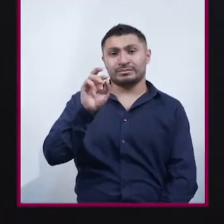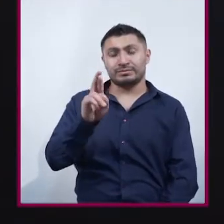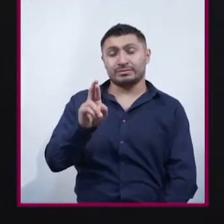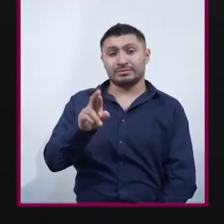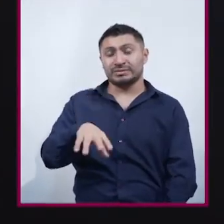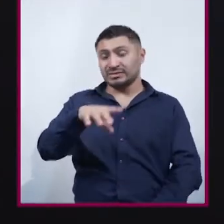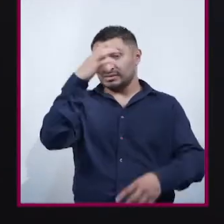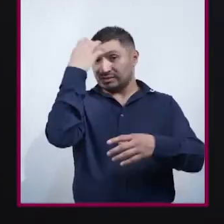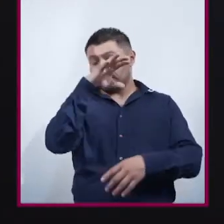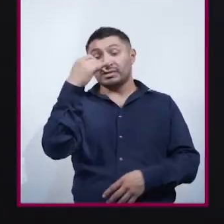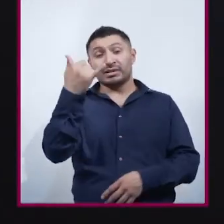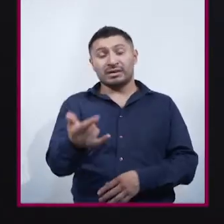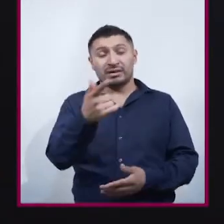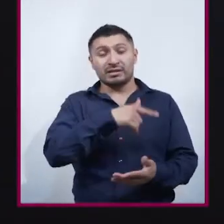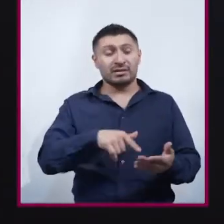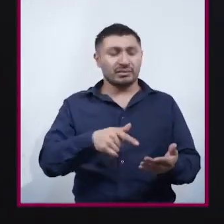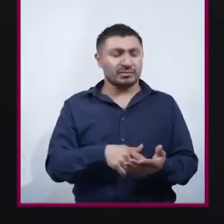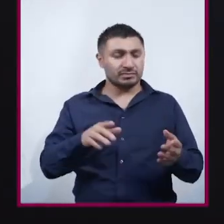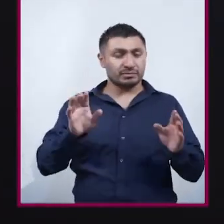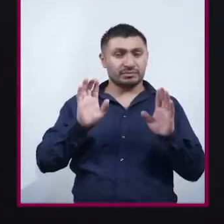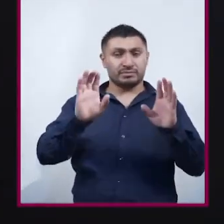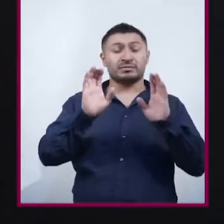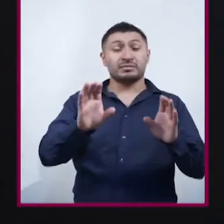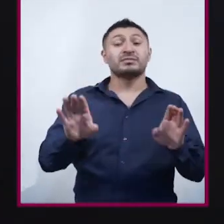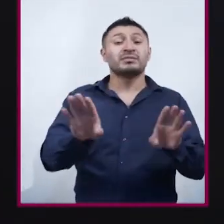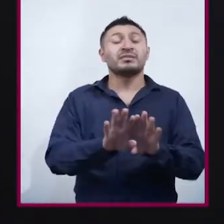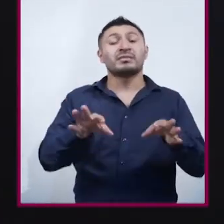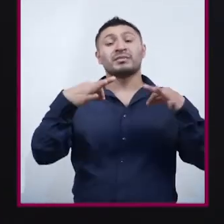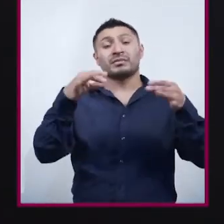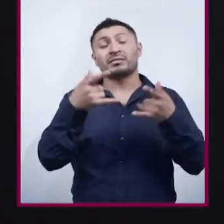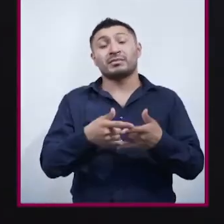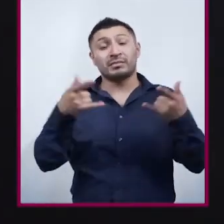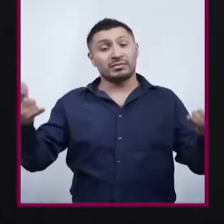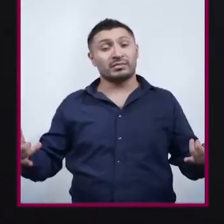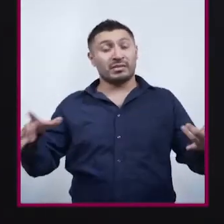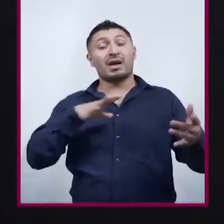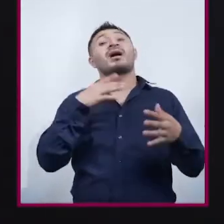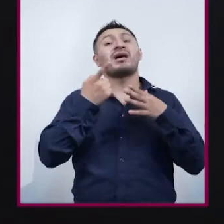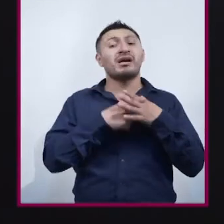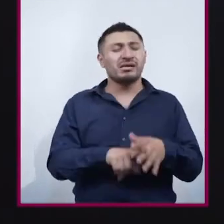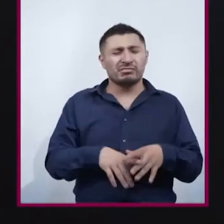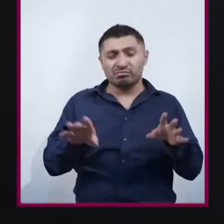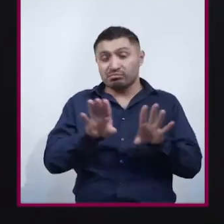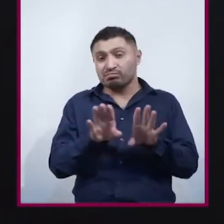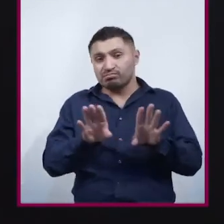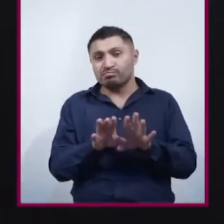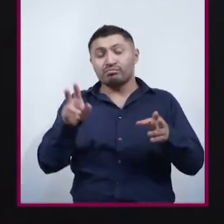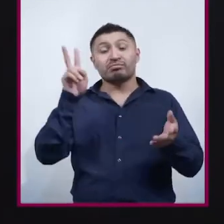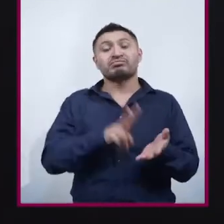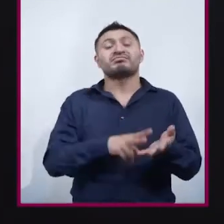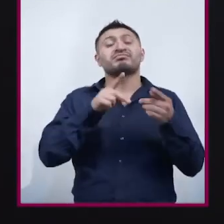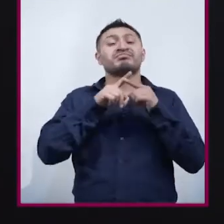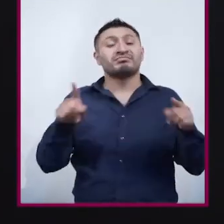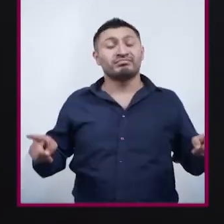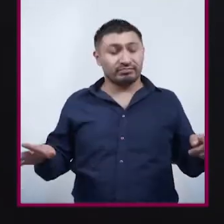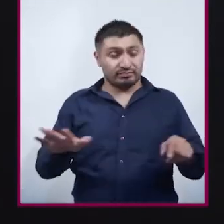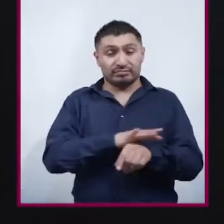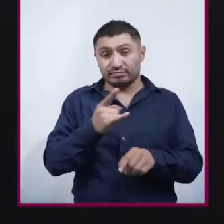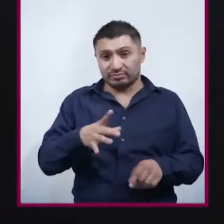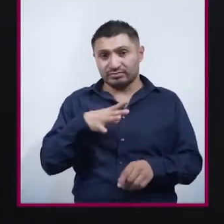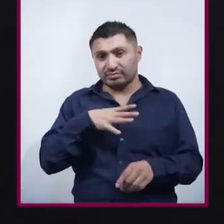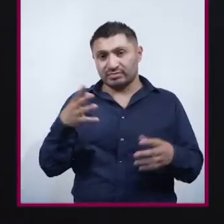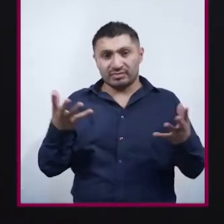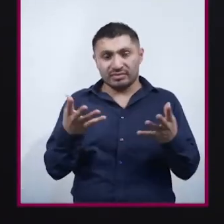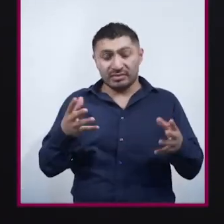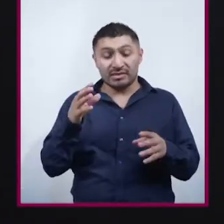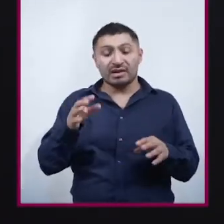autor o autora de la fotografía y la entidad que lo resguarda como documento histórico, comienza a adquirir, digamos, otro valor,